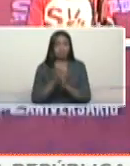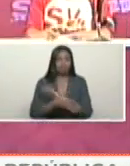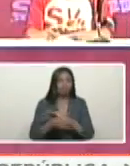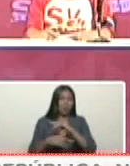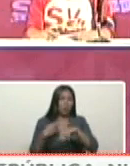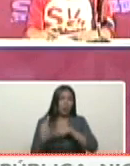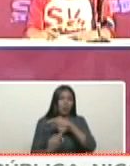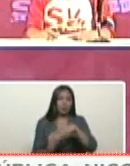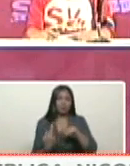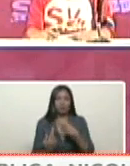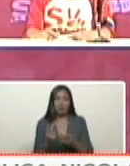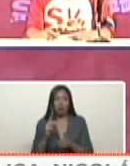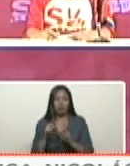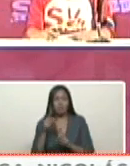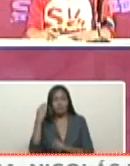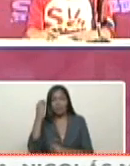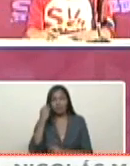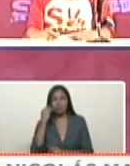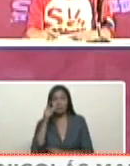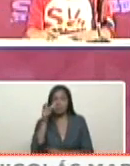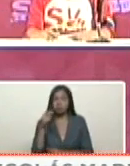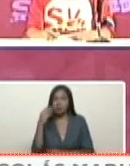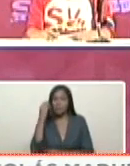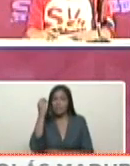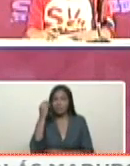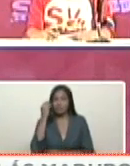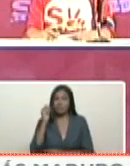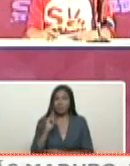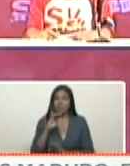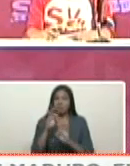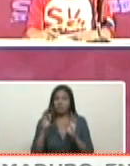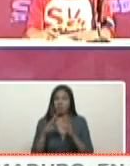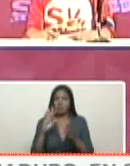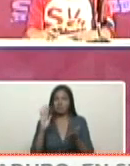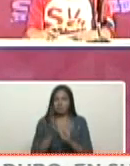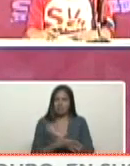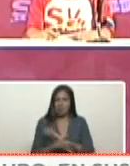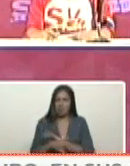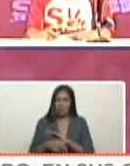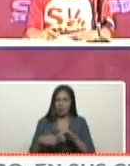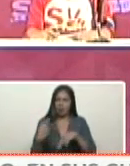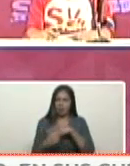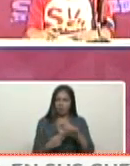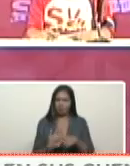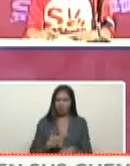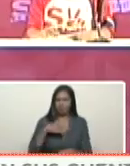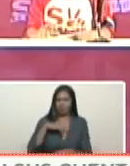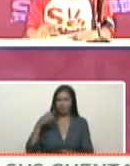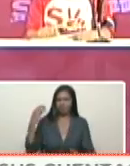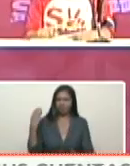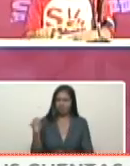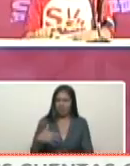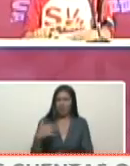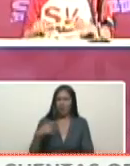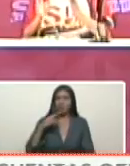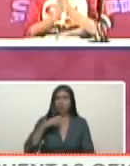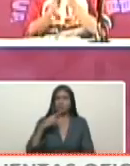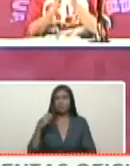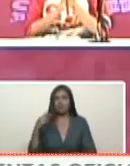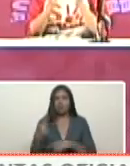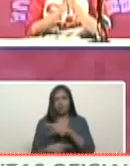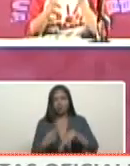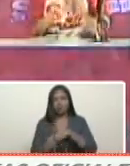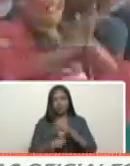revolución! Hay gente que pensaba así. Se acabó la revolución, carajo. Si esta es la revolución del siglo